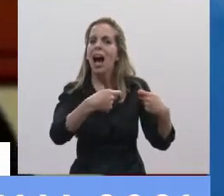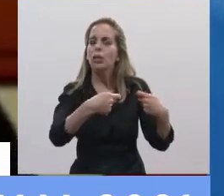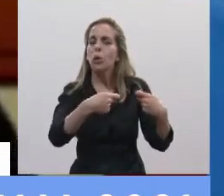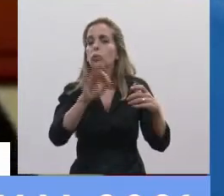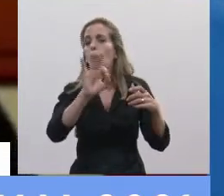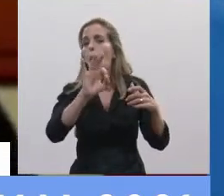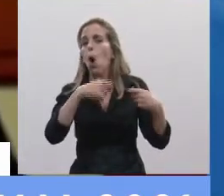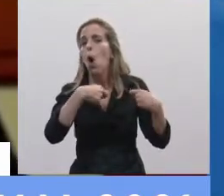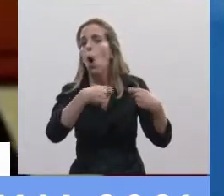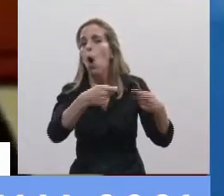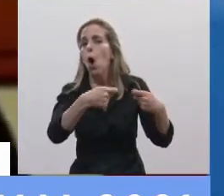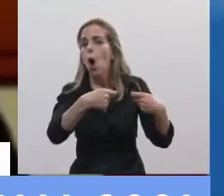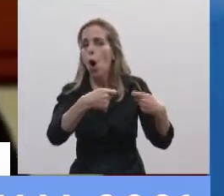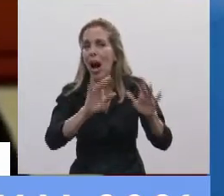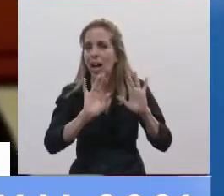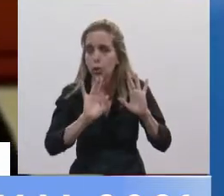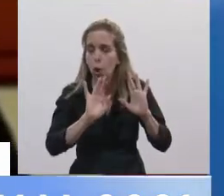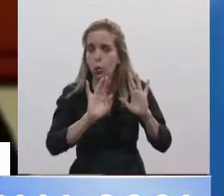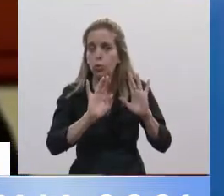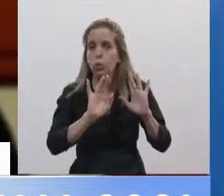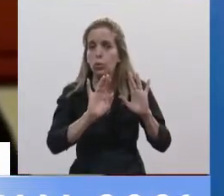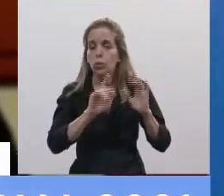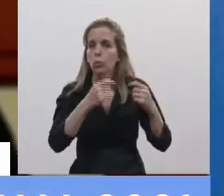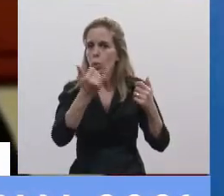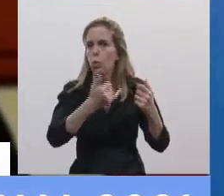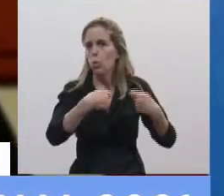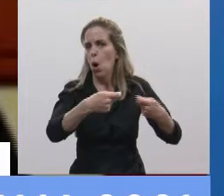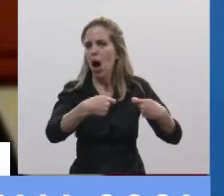gastos sin la solvencia de los recursos